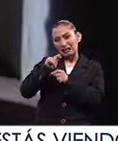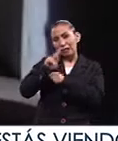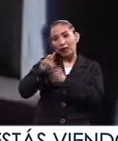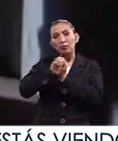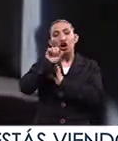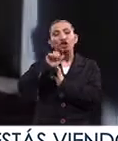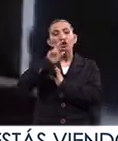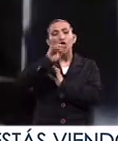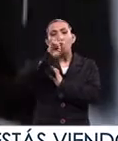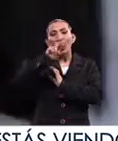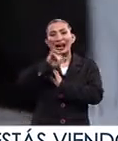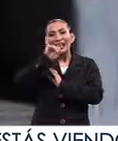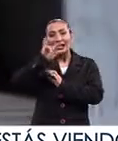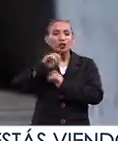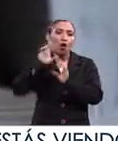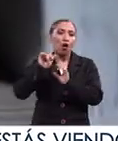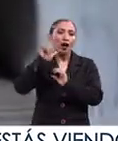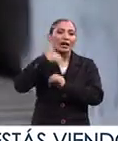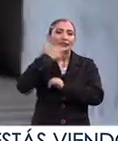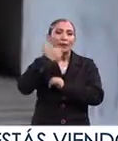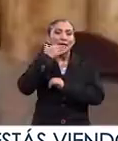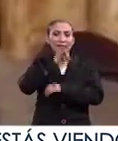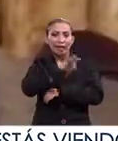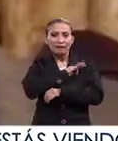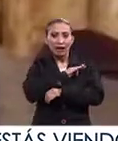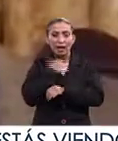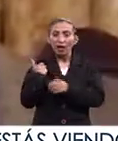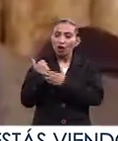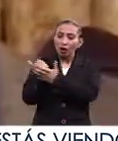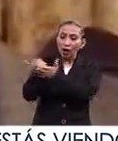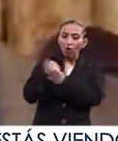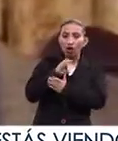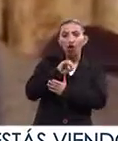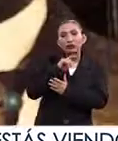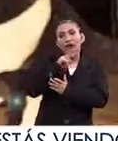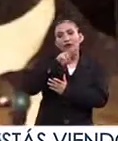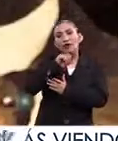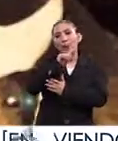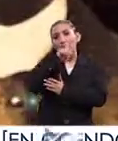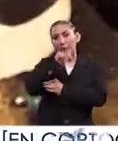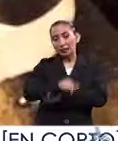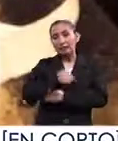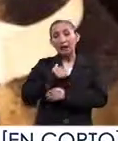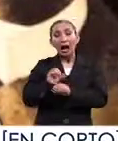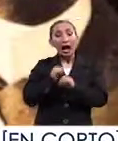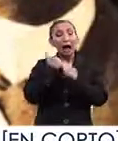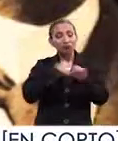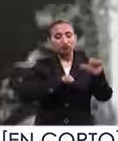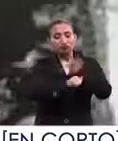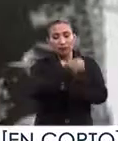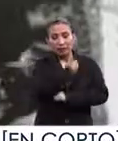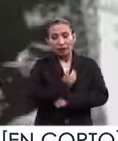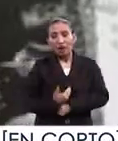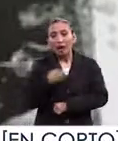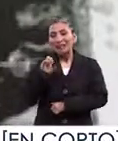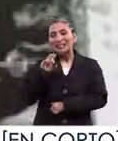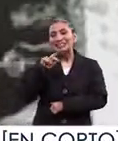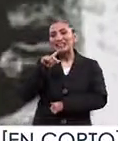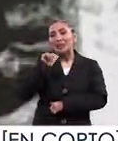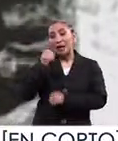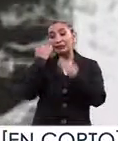como Sor Juana Inés de la Cruz o Las Trampas de la Fe en colaboración con Octavio Paz, La Sucesión Presidencial y La